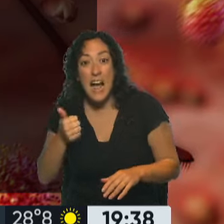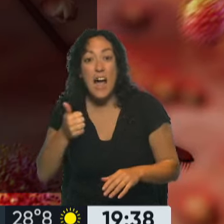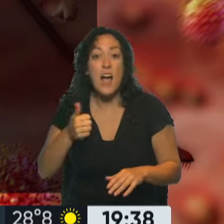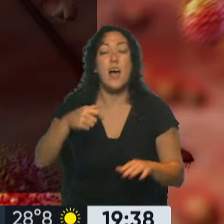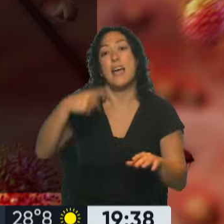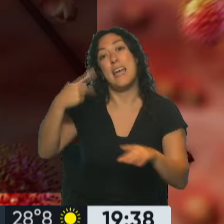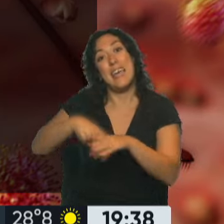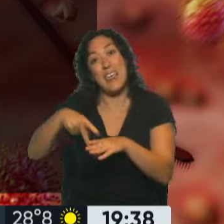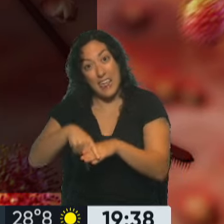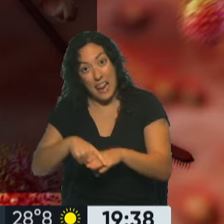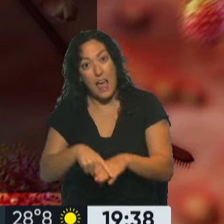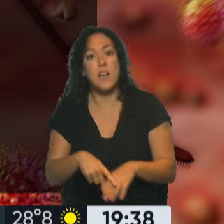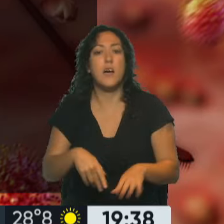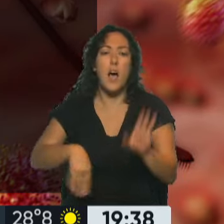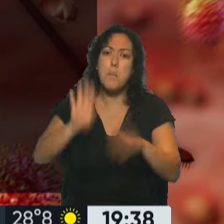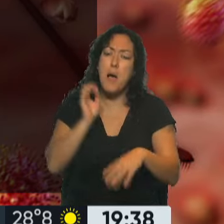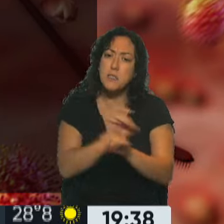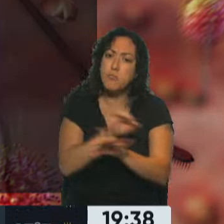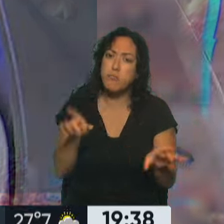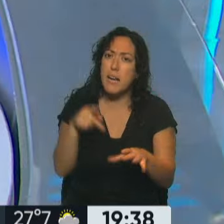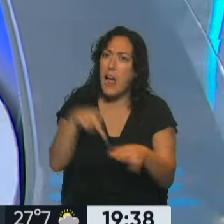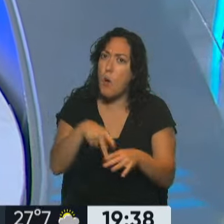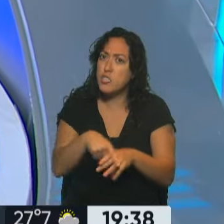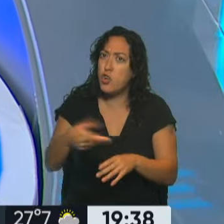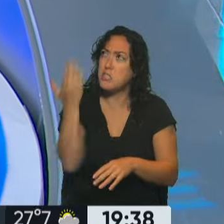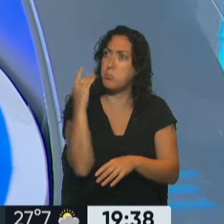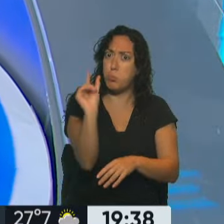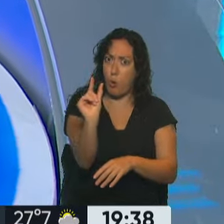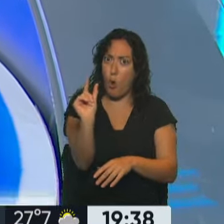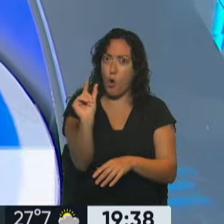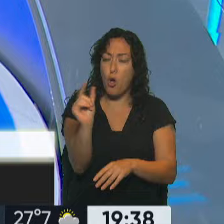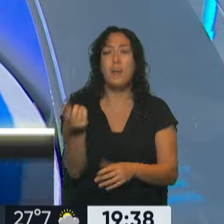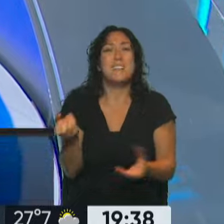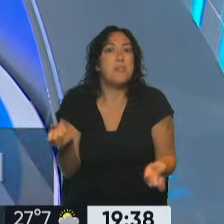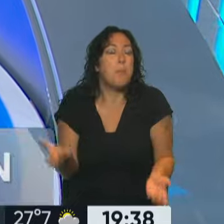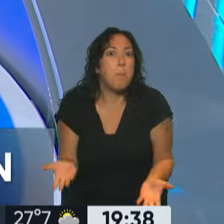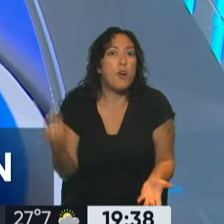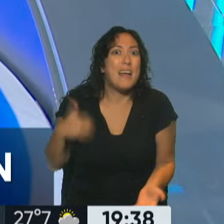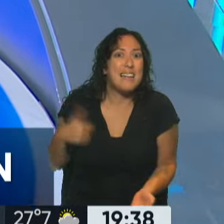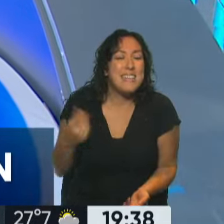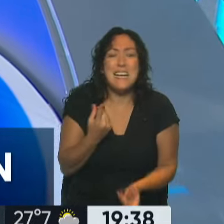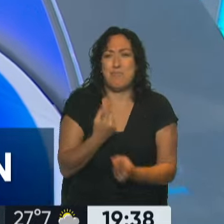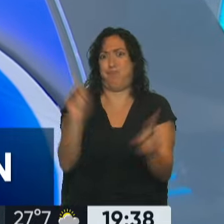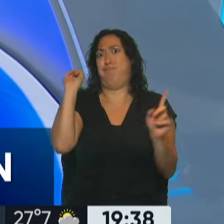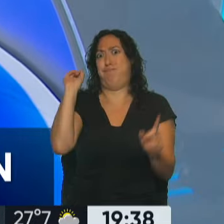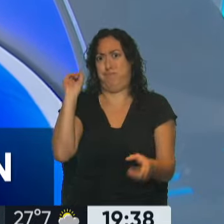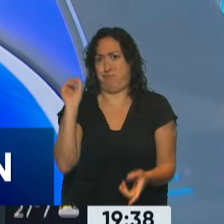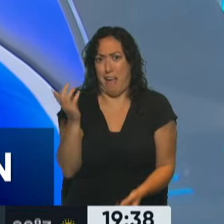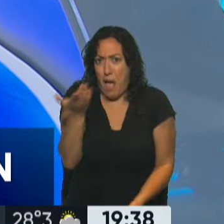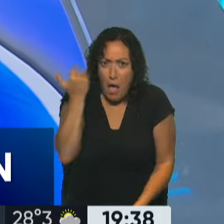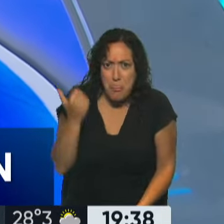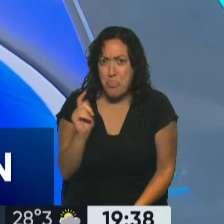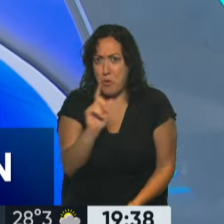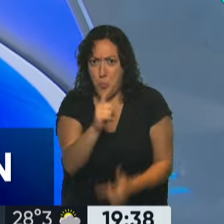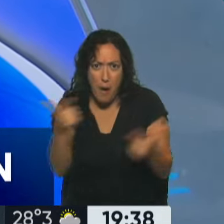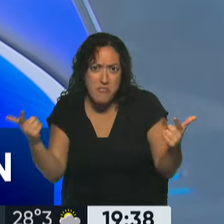esta es una de las últimas más escuchadas no la encefalitis equina la encefalitis eí porque era rara en el país era casi no había encefal en el país